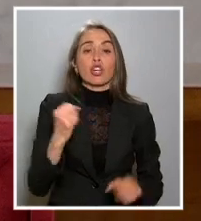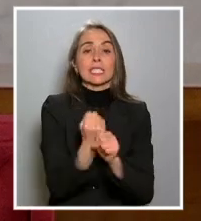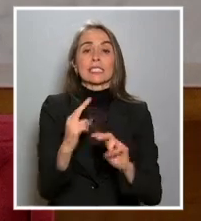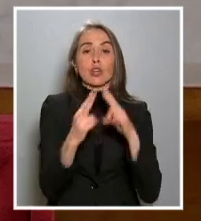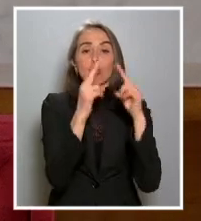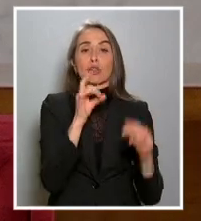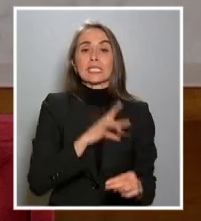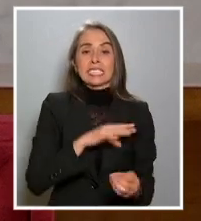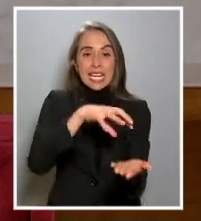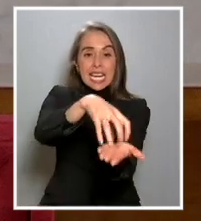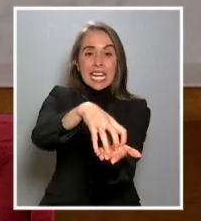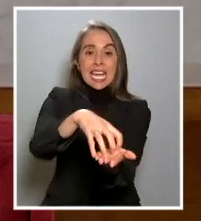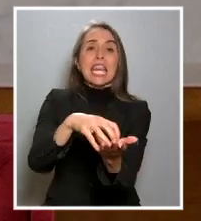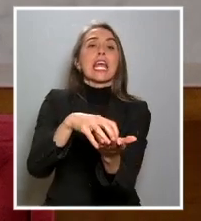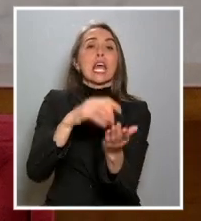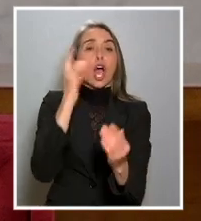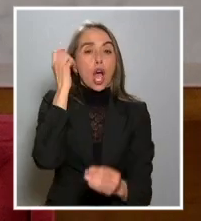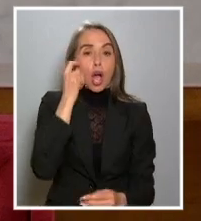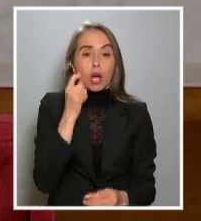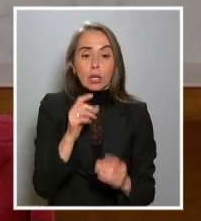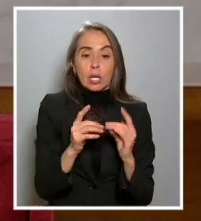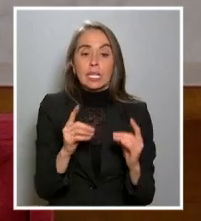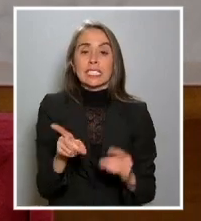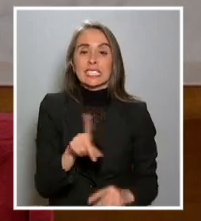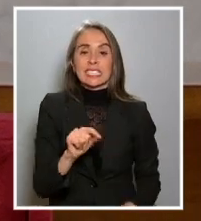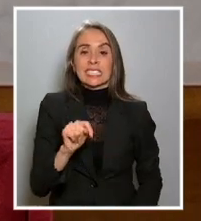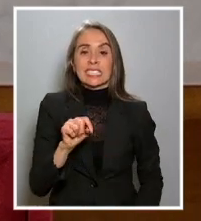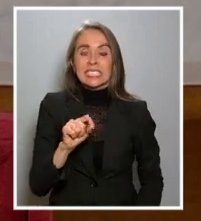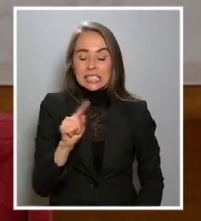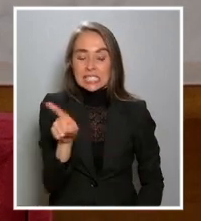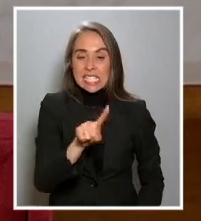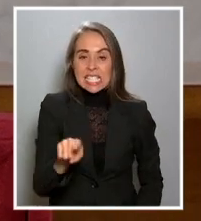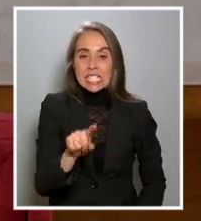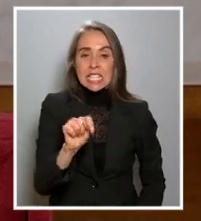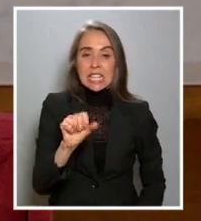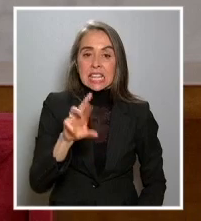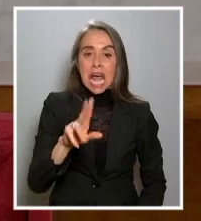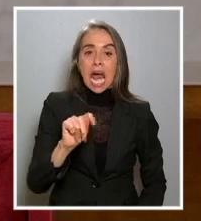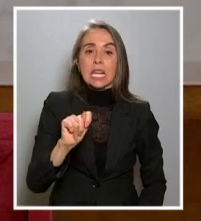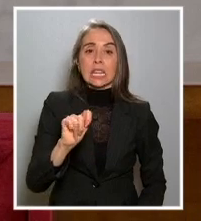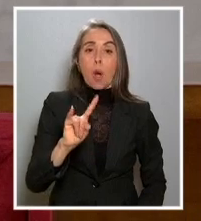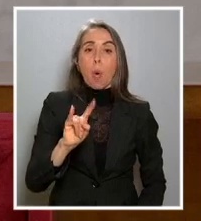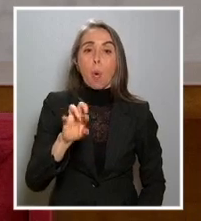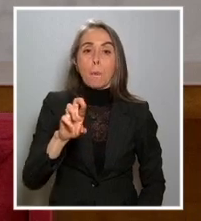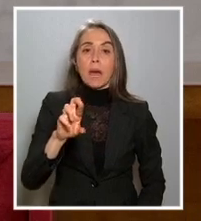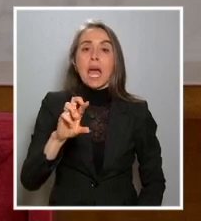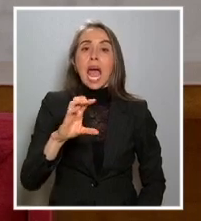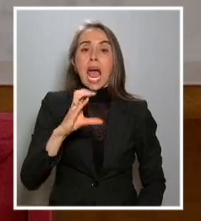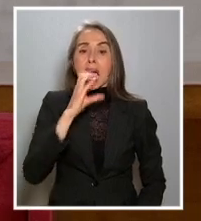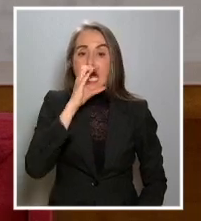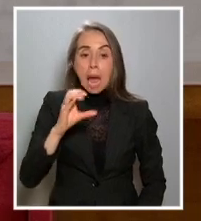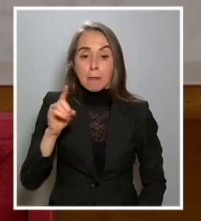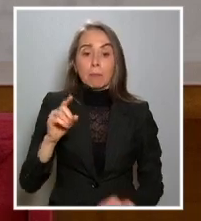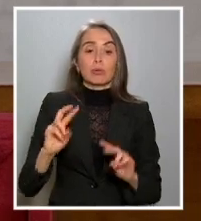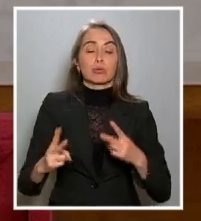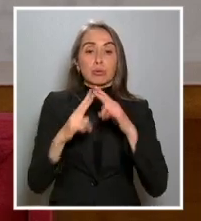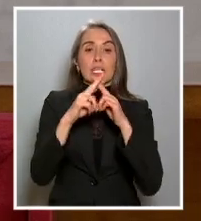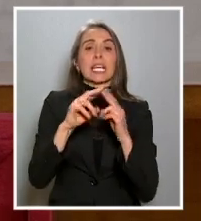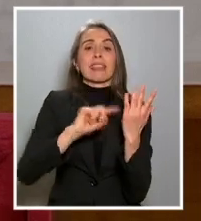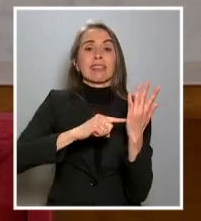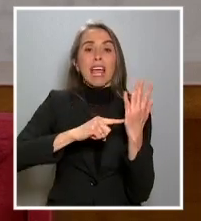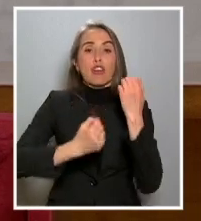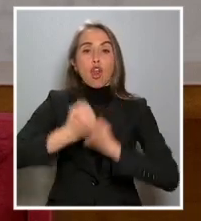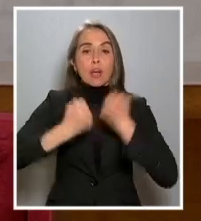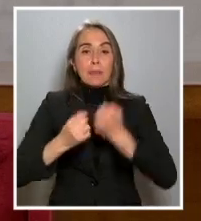semanas anunciamos con Corfo la creación del Startup Campus para impulsar el talento chileno y los emprendimientos de base científica